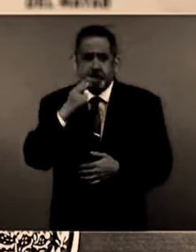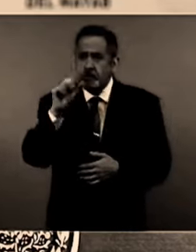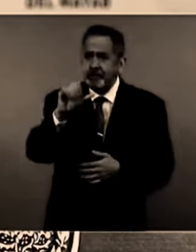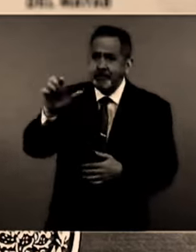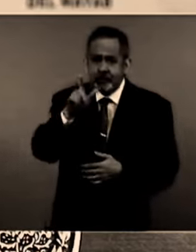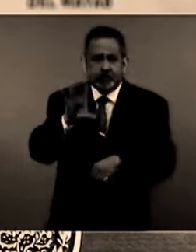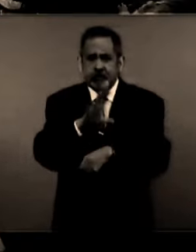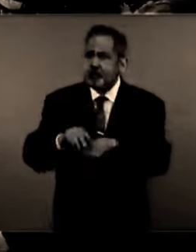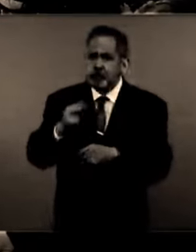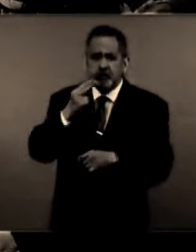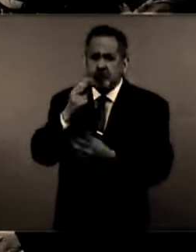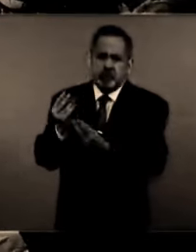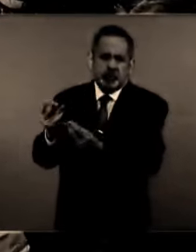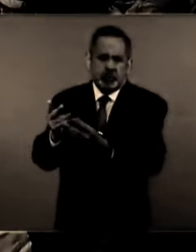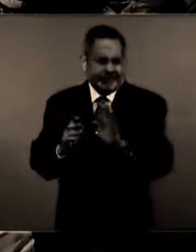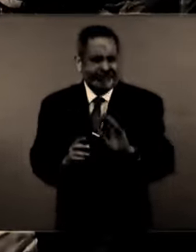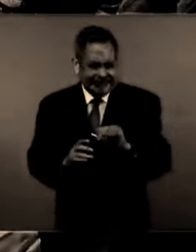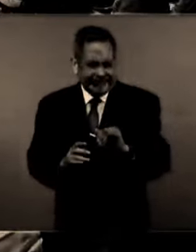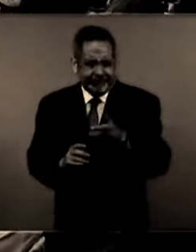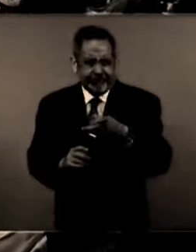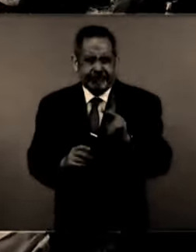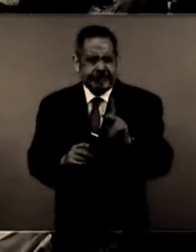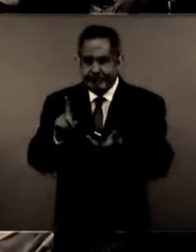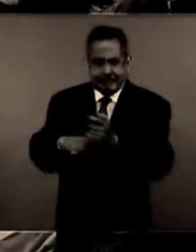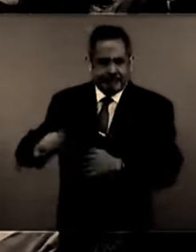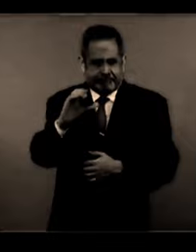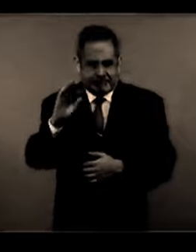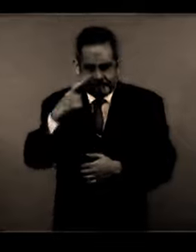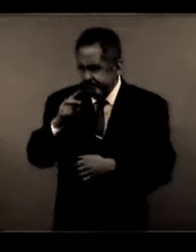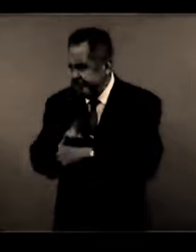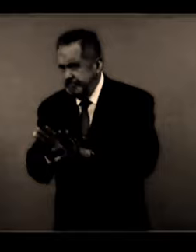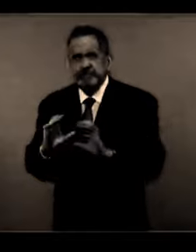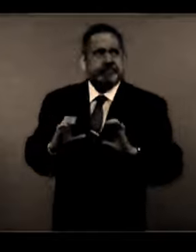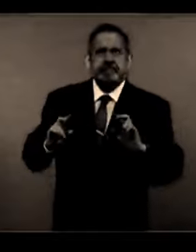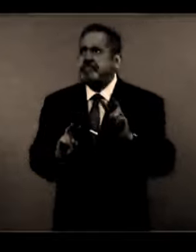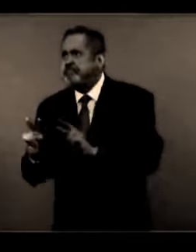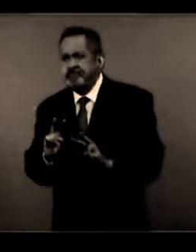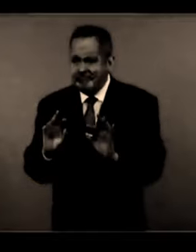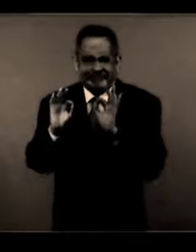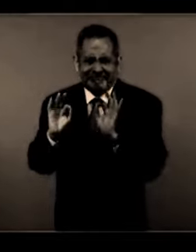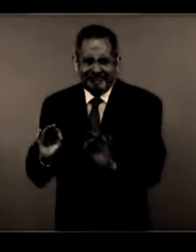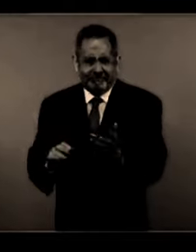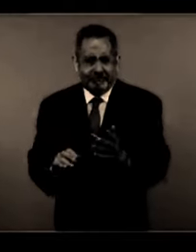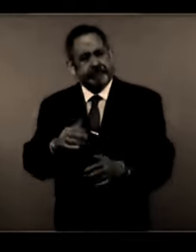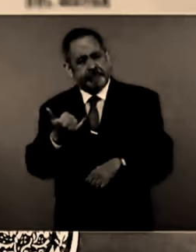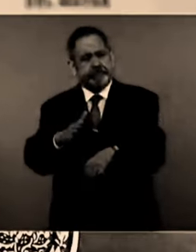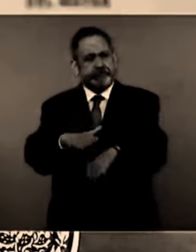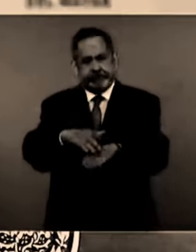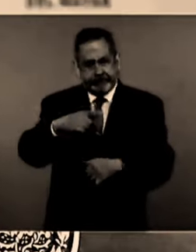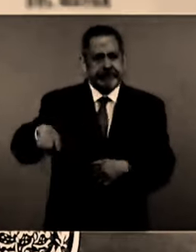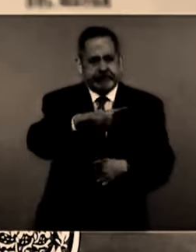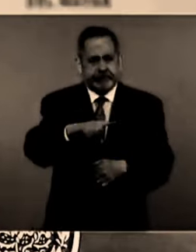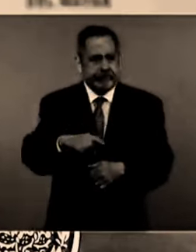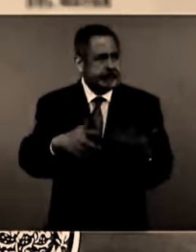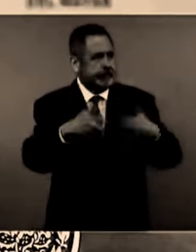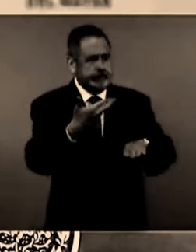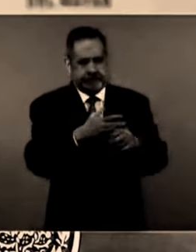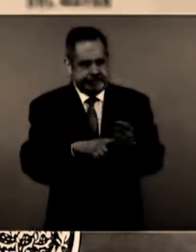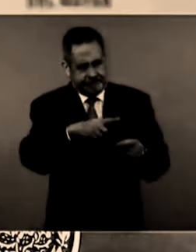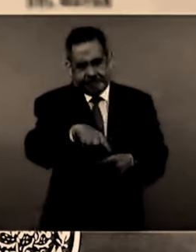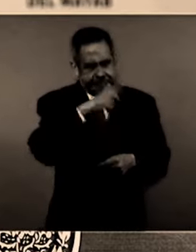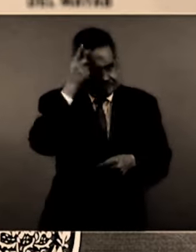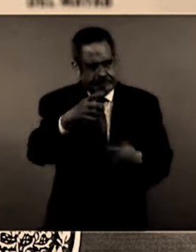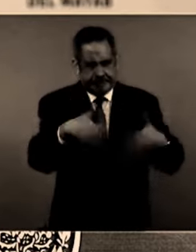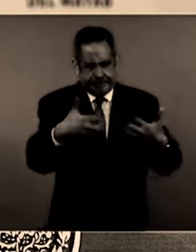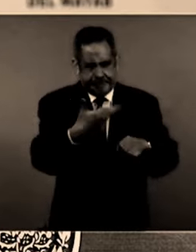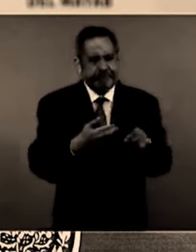energía, pero están pendientes nuestros técnicos, nuestros trabajadores. Y hago un llamado también a los empresarios